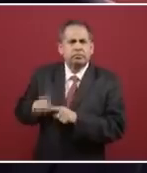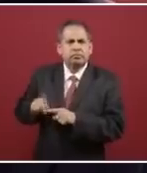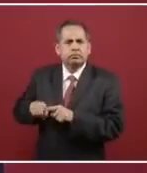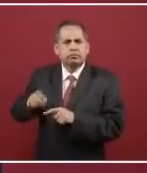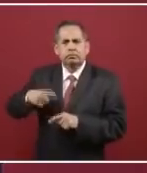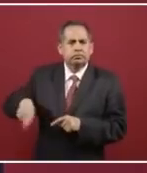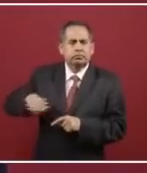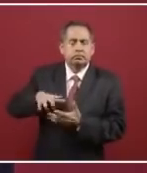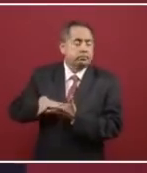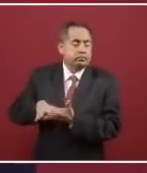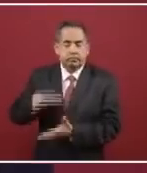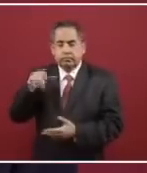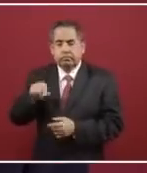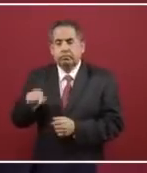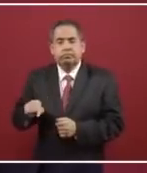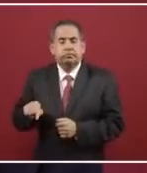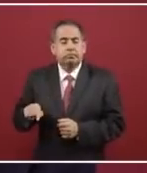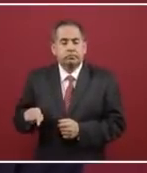son